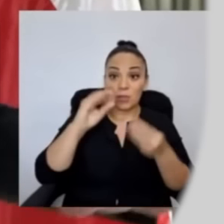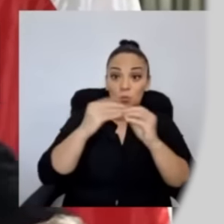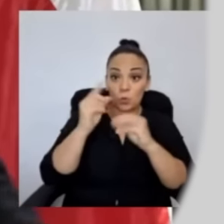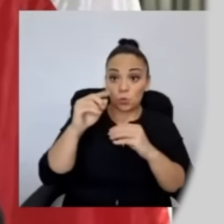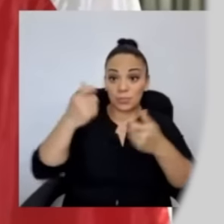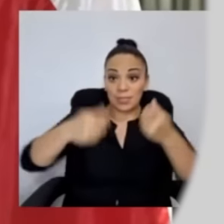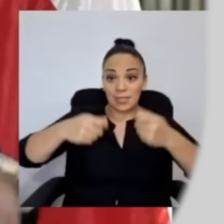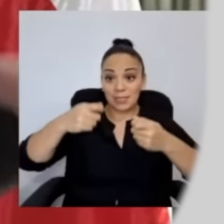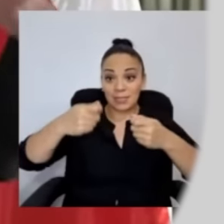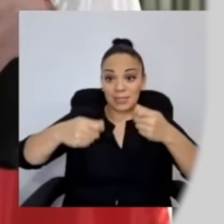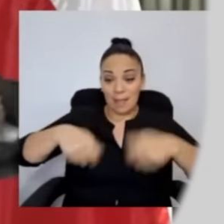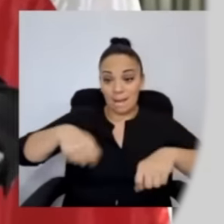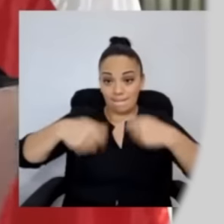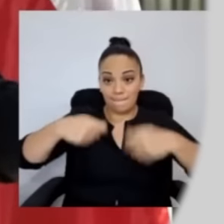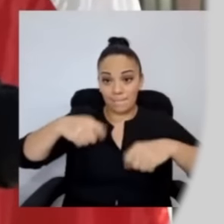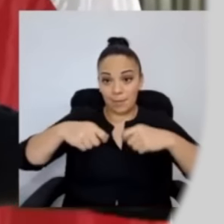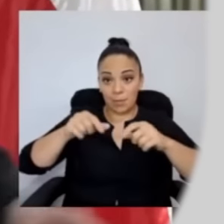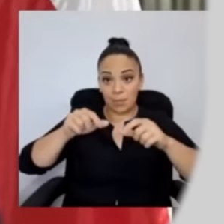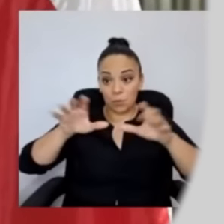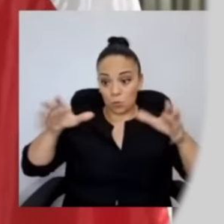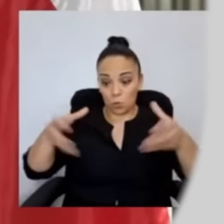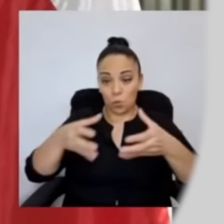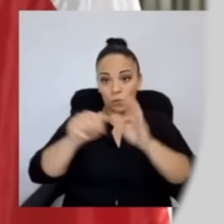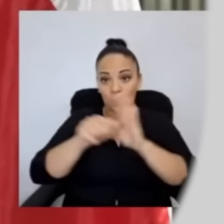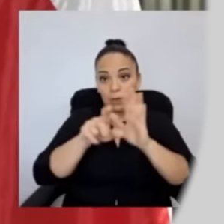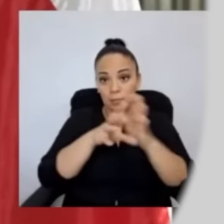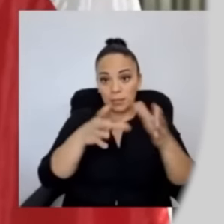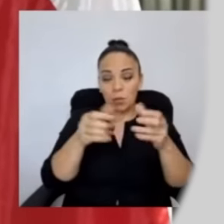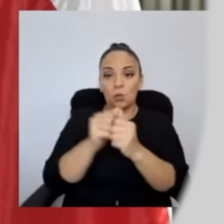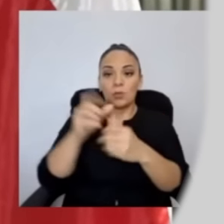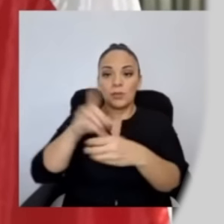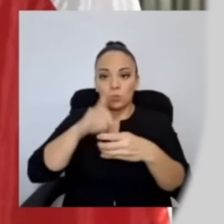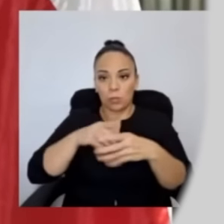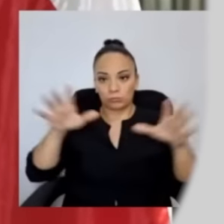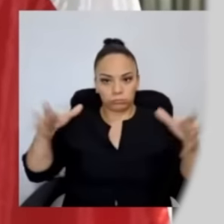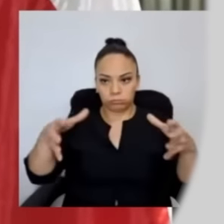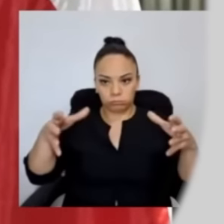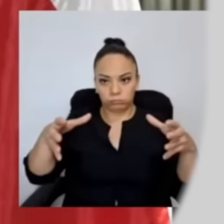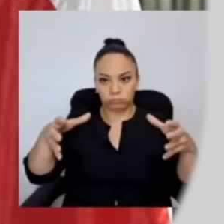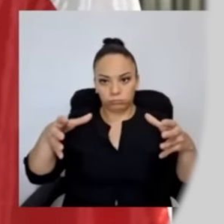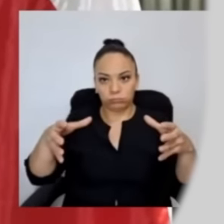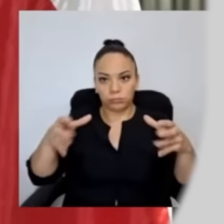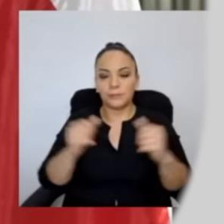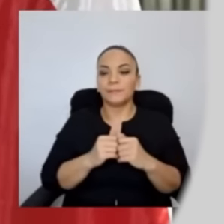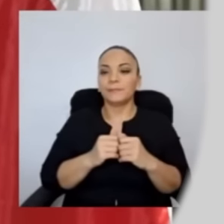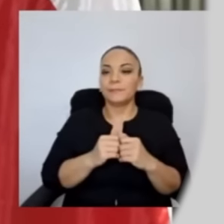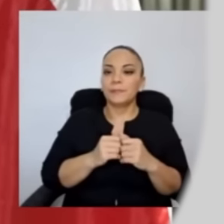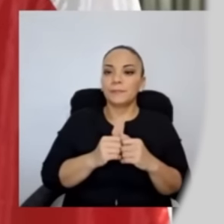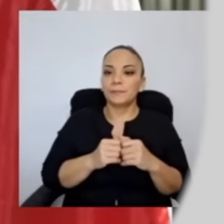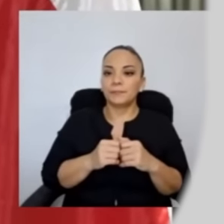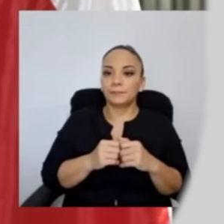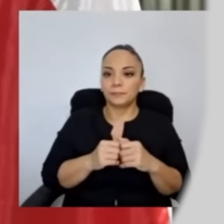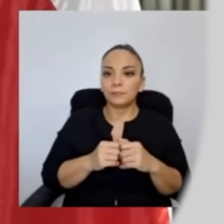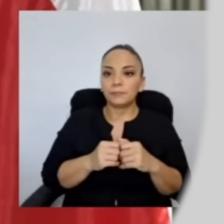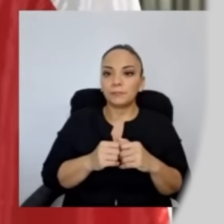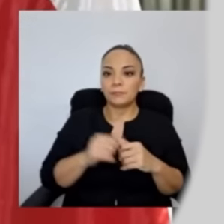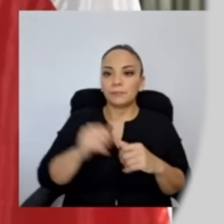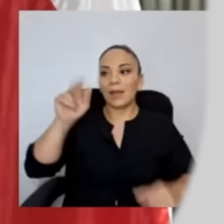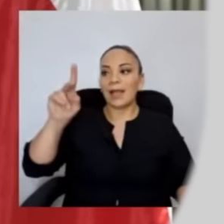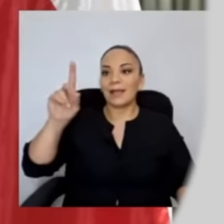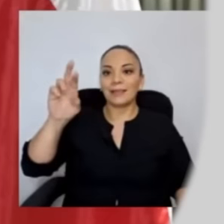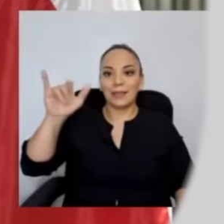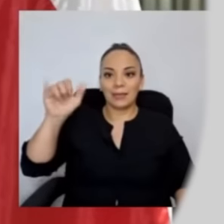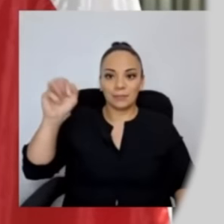un Congreso, Senado y Cámara de Diputados juntos, y Andrés Manuel López